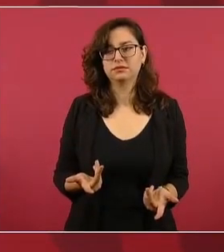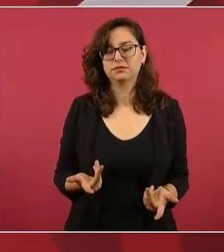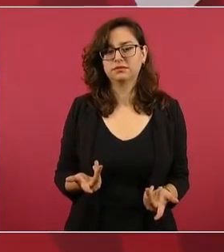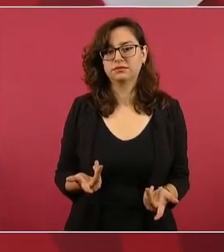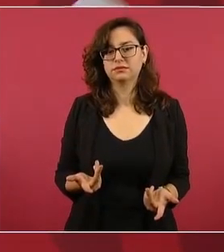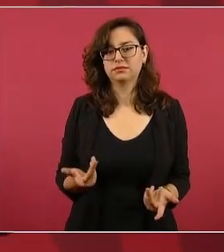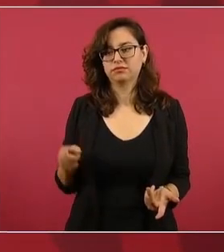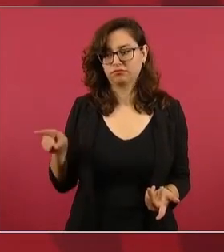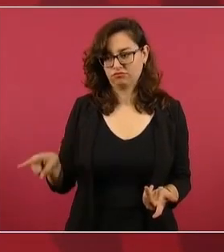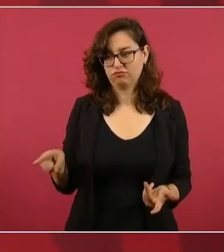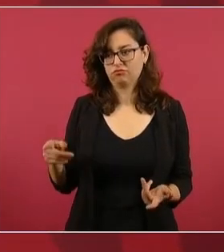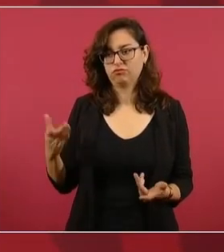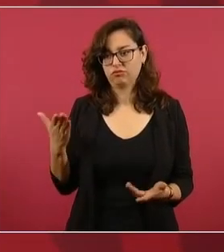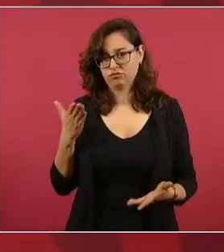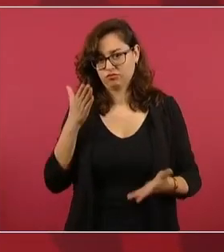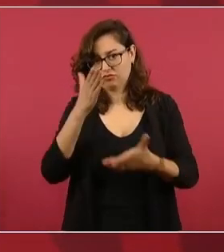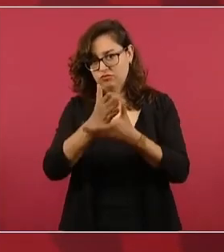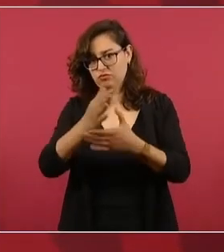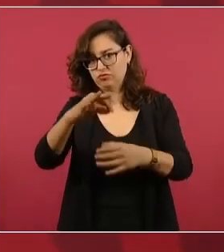vas